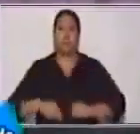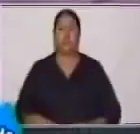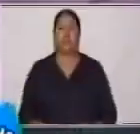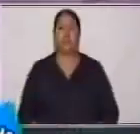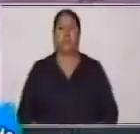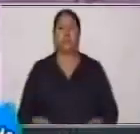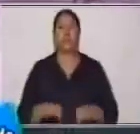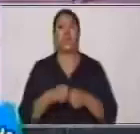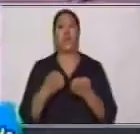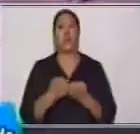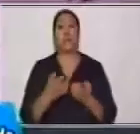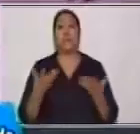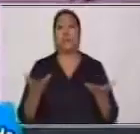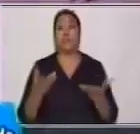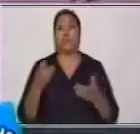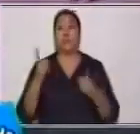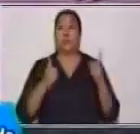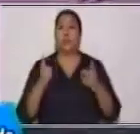Entonces nos va a quedar